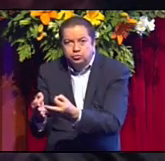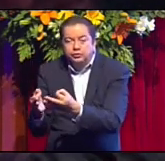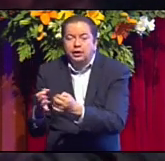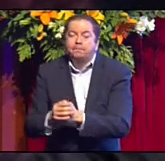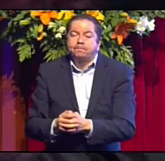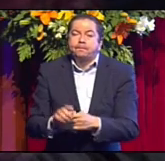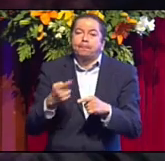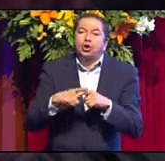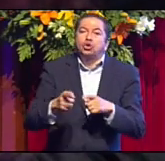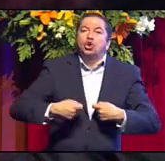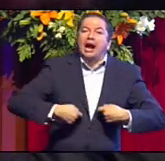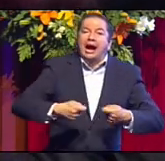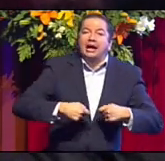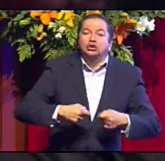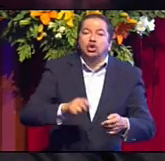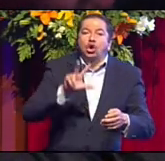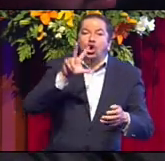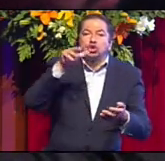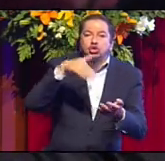gasto de